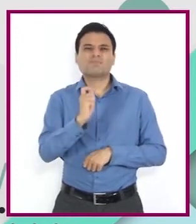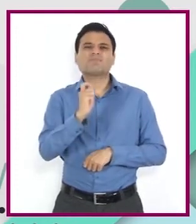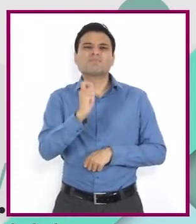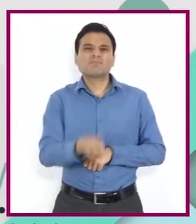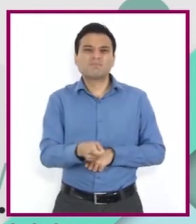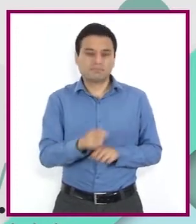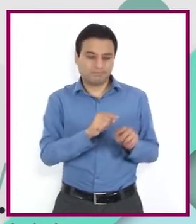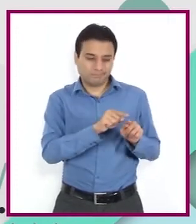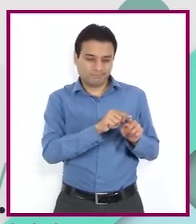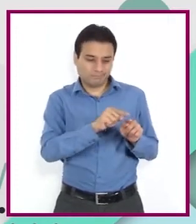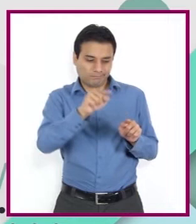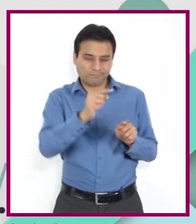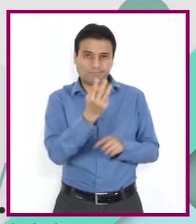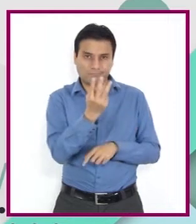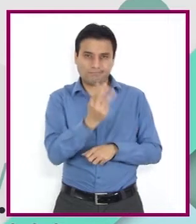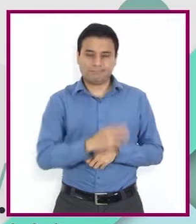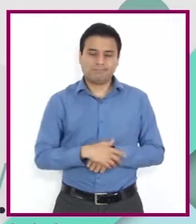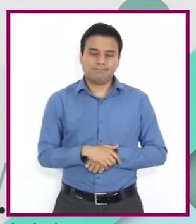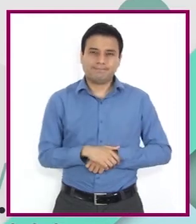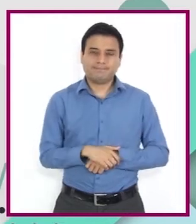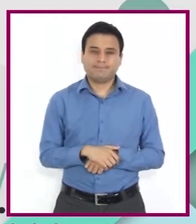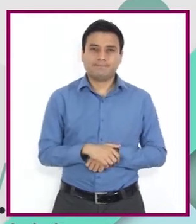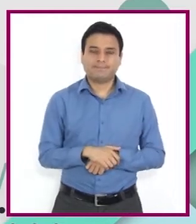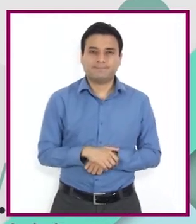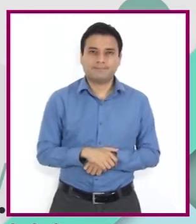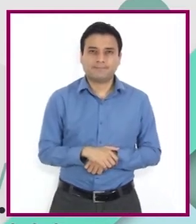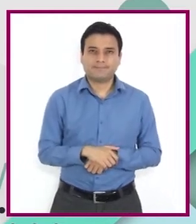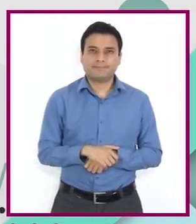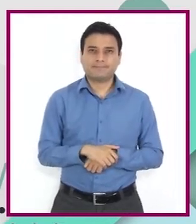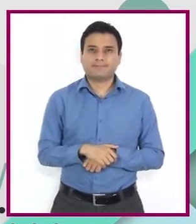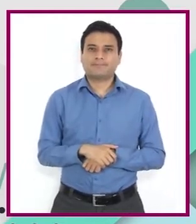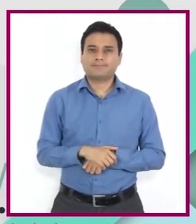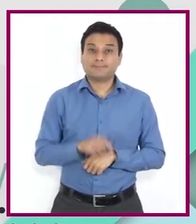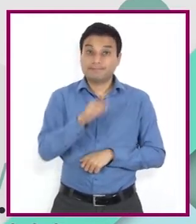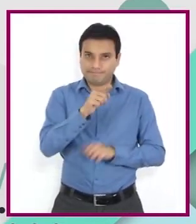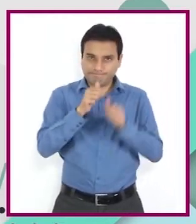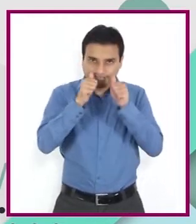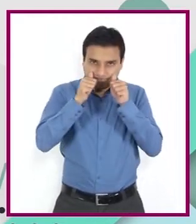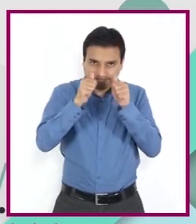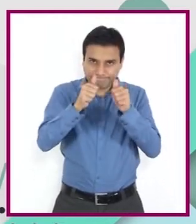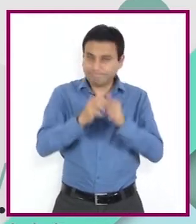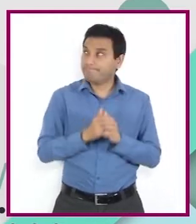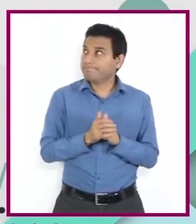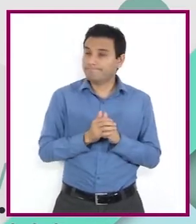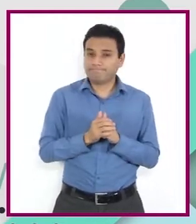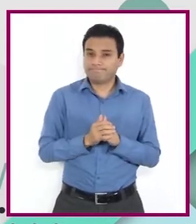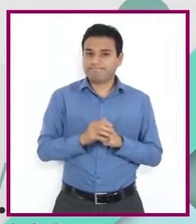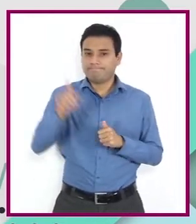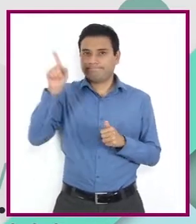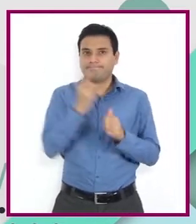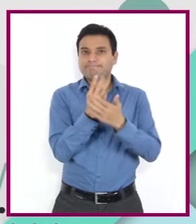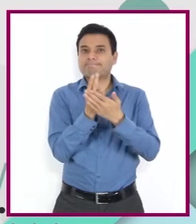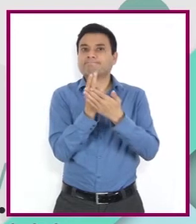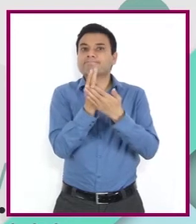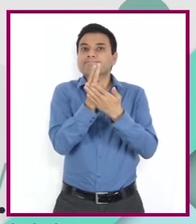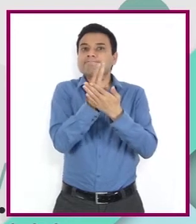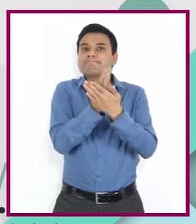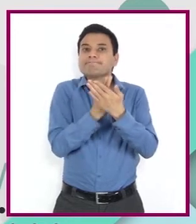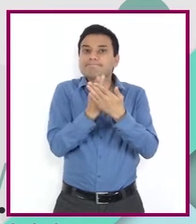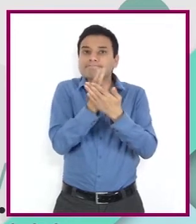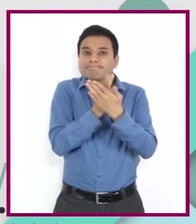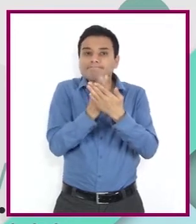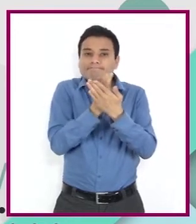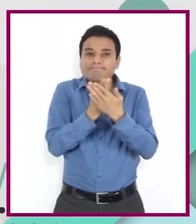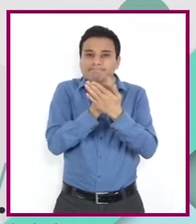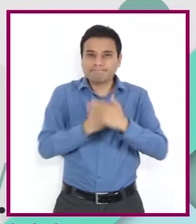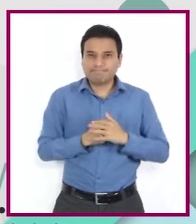representa la medida del largo del jardín. Pongan especial atención a los dibujos que representan las dimensiones del